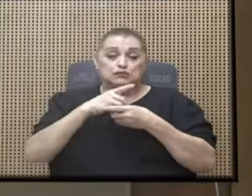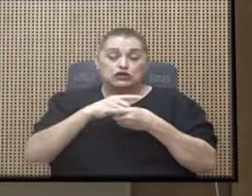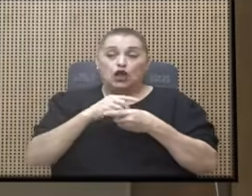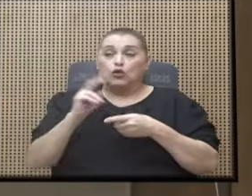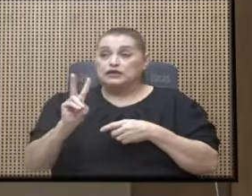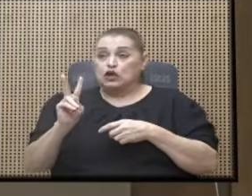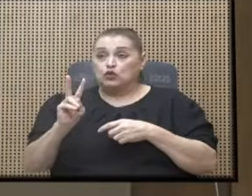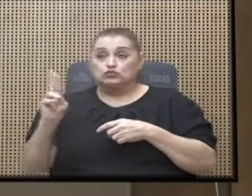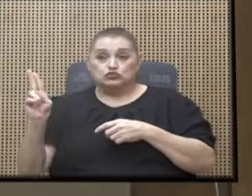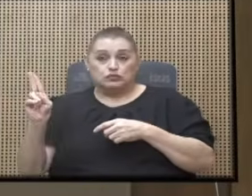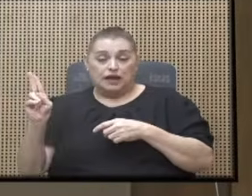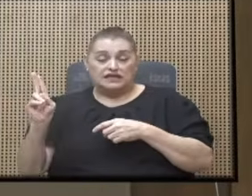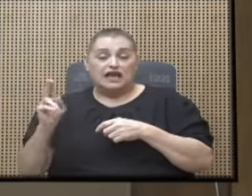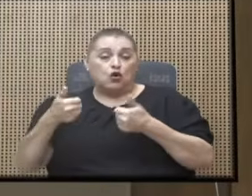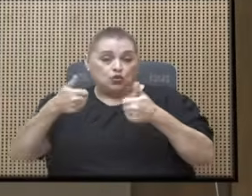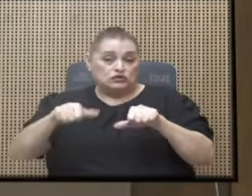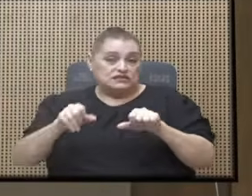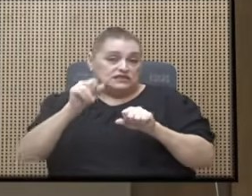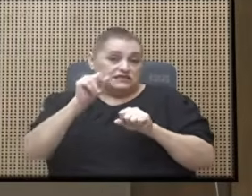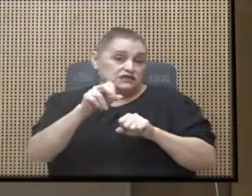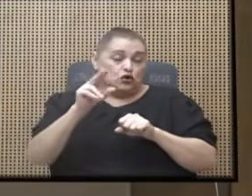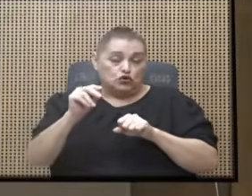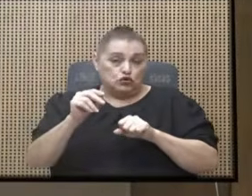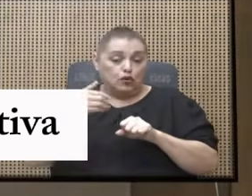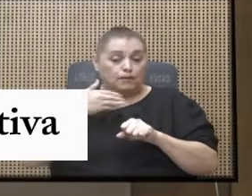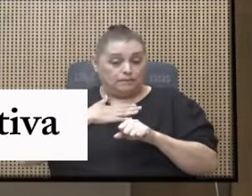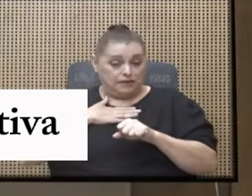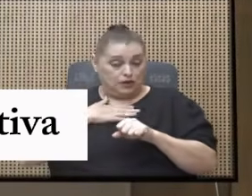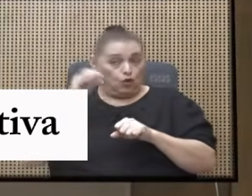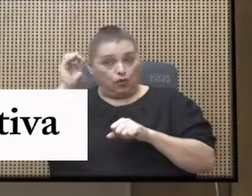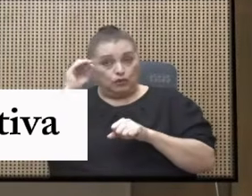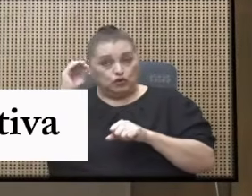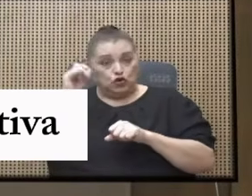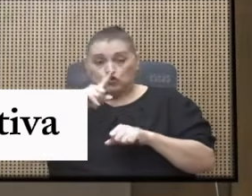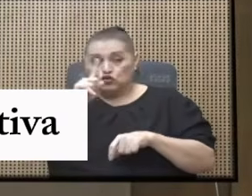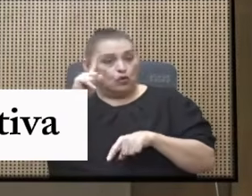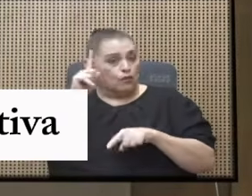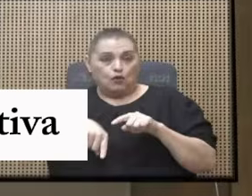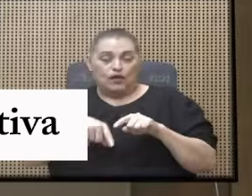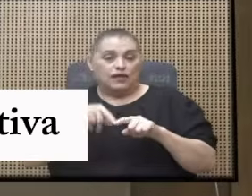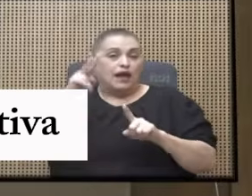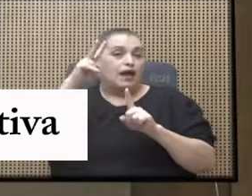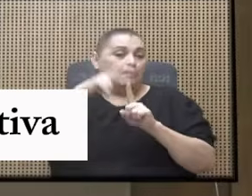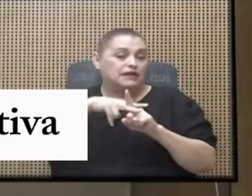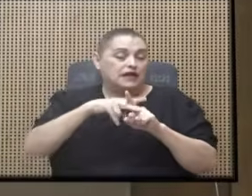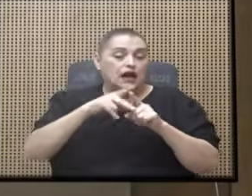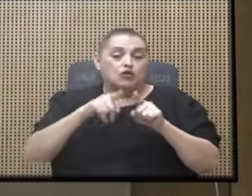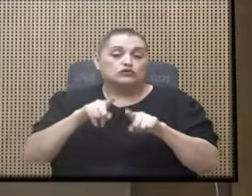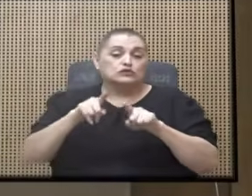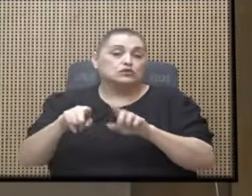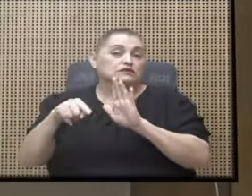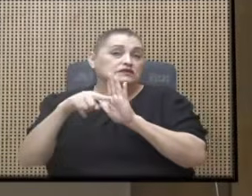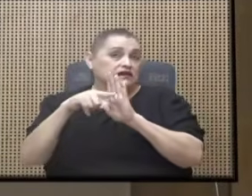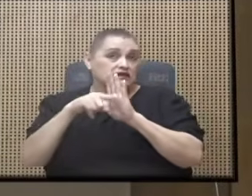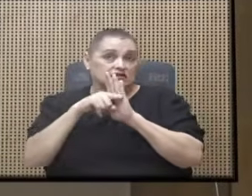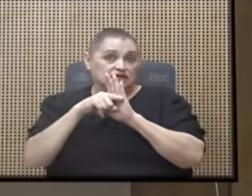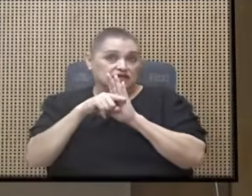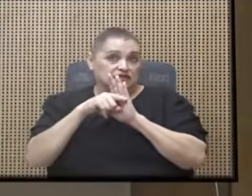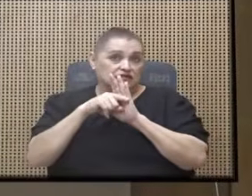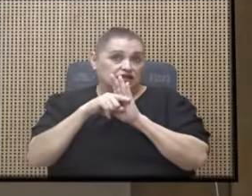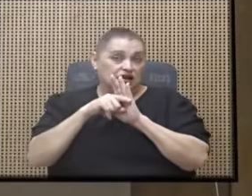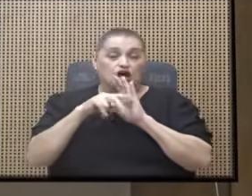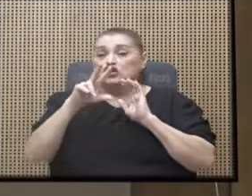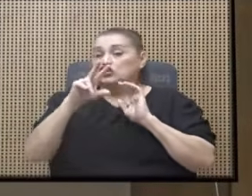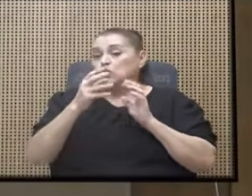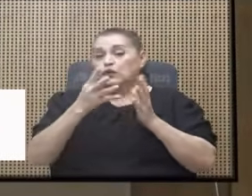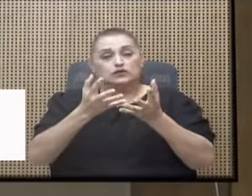coincide, en mi opinión, en esos casos no puede aplicar una consecuencia negativa que no es lo que